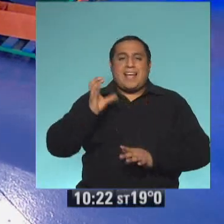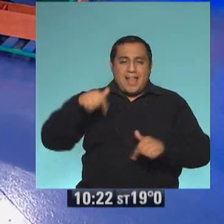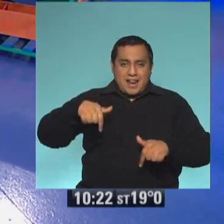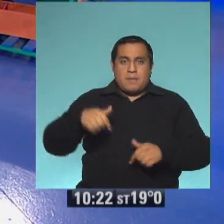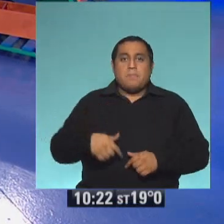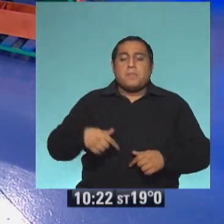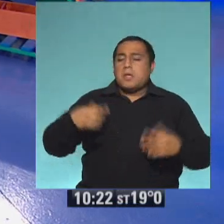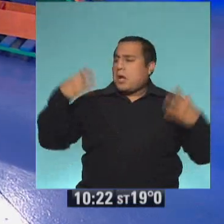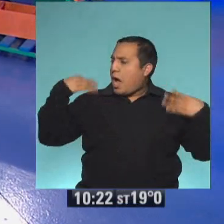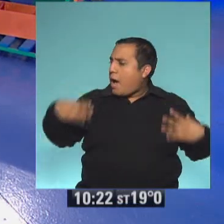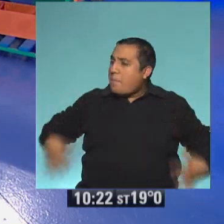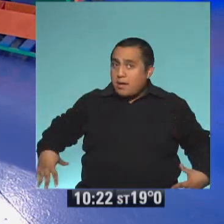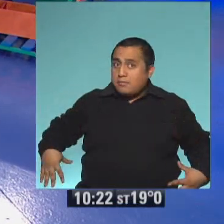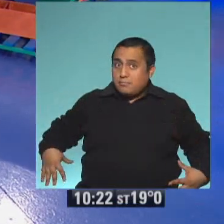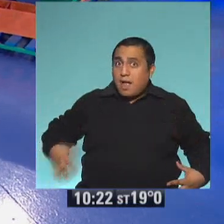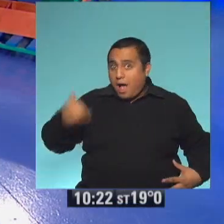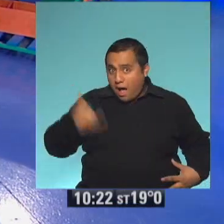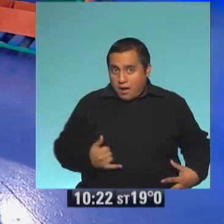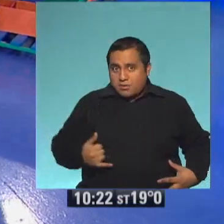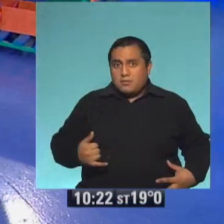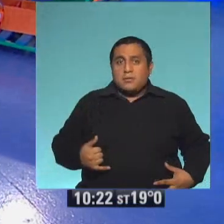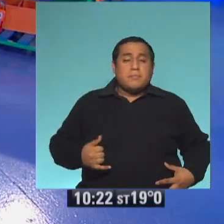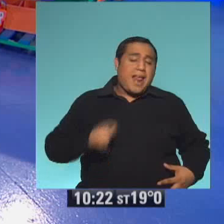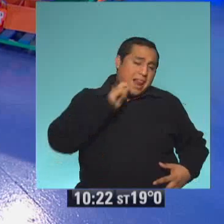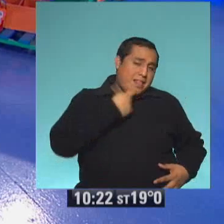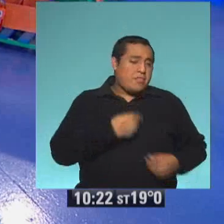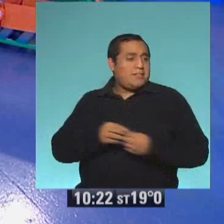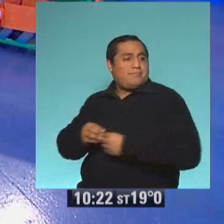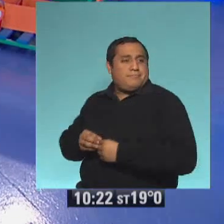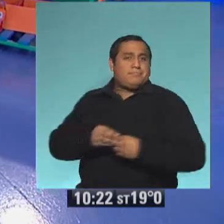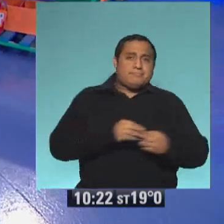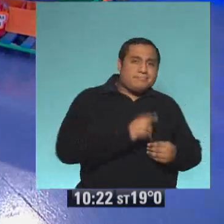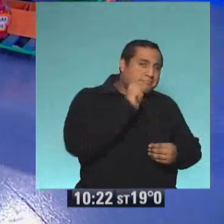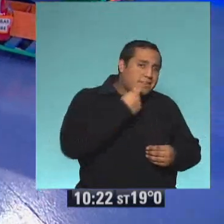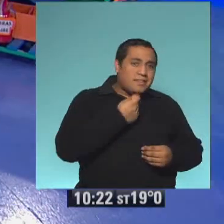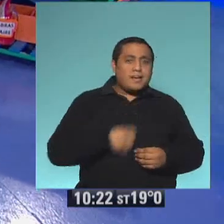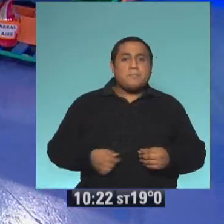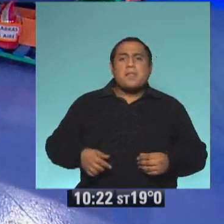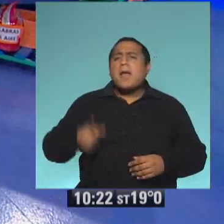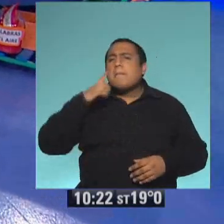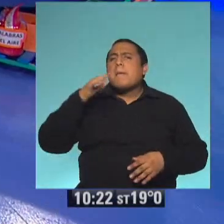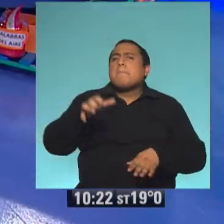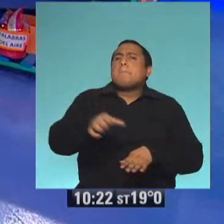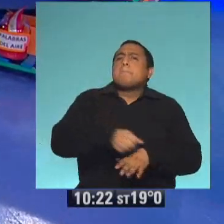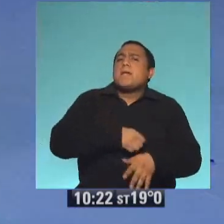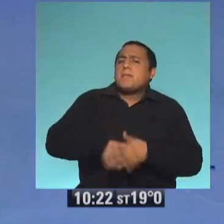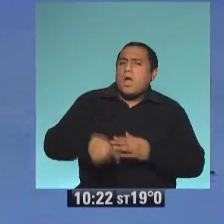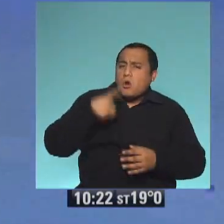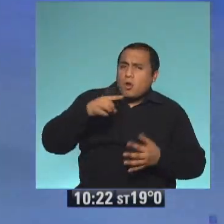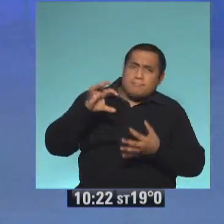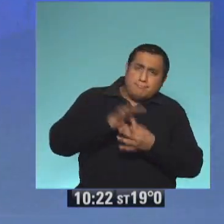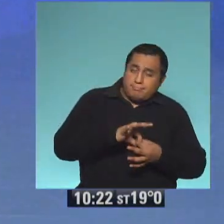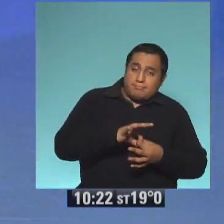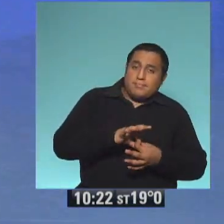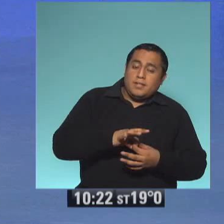capa, la que tengan a mano. Sí. Yo, mirá qué linda esta. Mirá la, cómo alas esta capa. ¿Las medias combinan? Sí, las medias combinan. Sí, a ver. Sí.